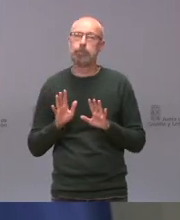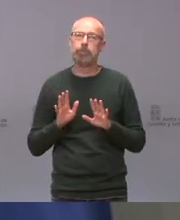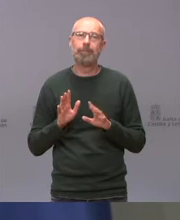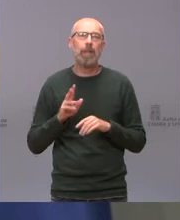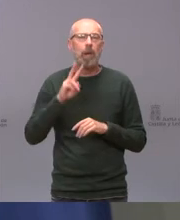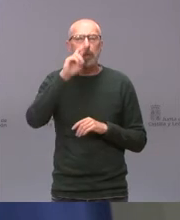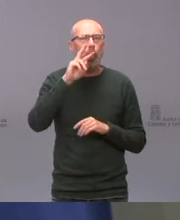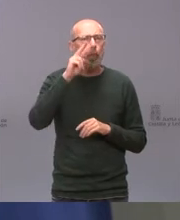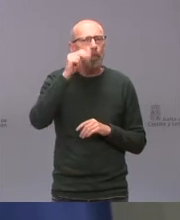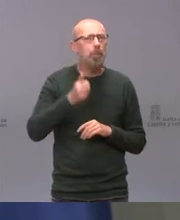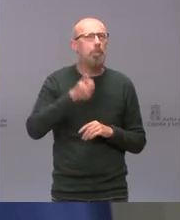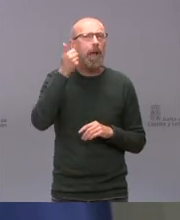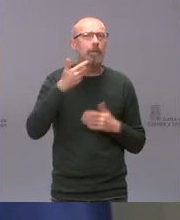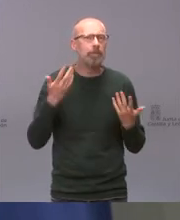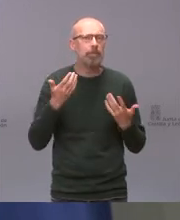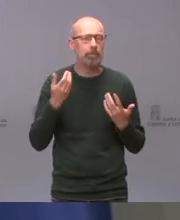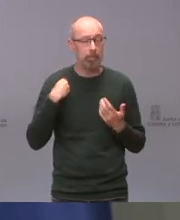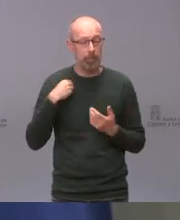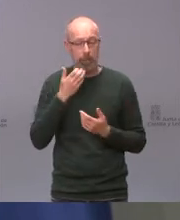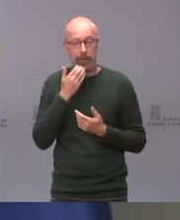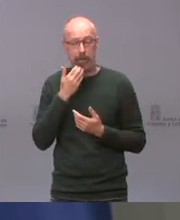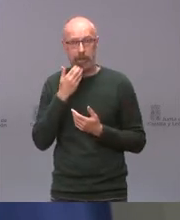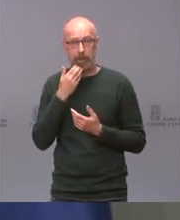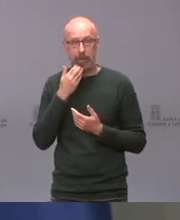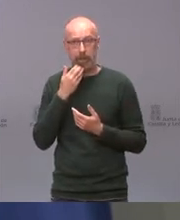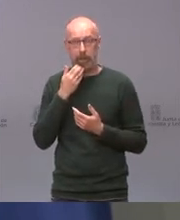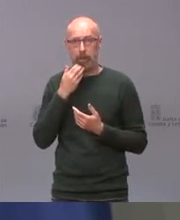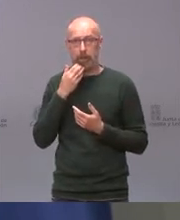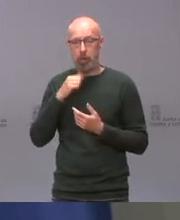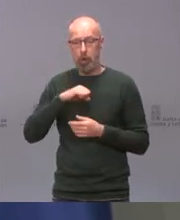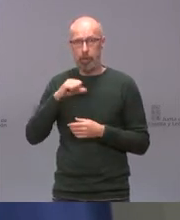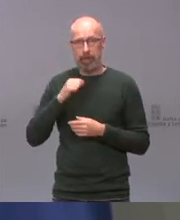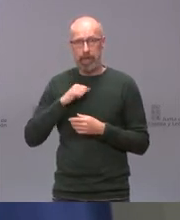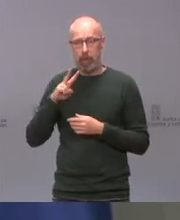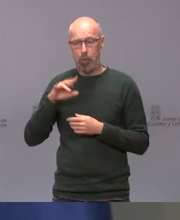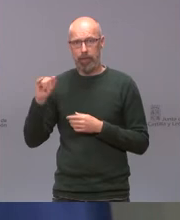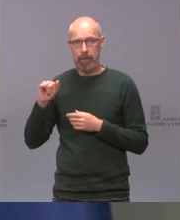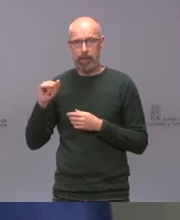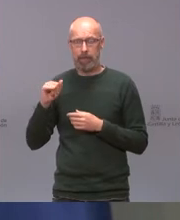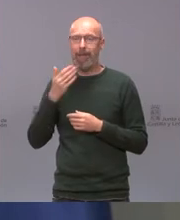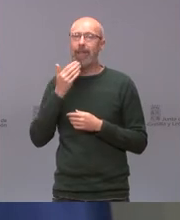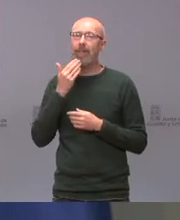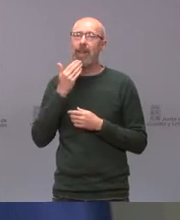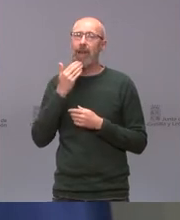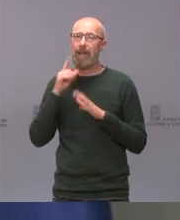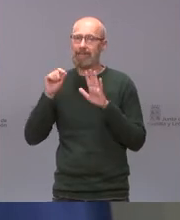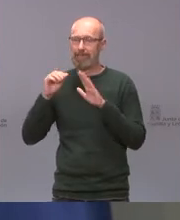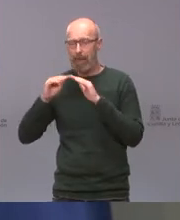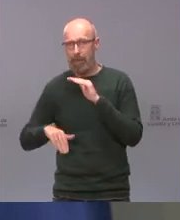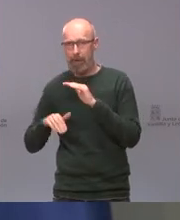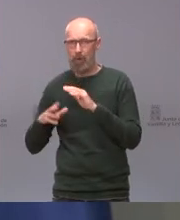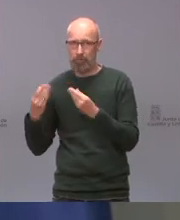que esto que estamos viendo con hospitales con más del 50% de los pacientes en la UBI menores de 60